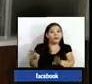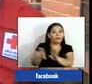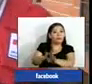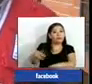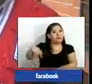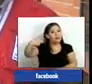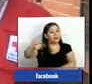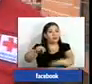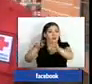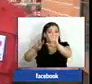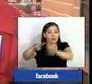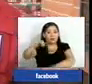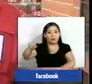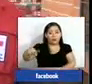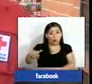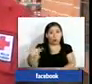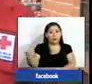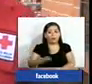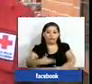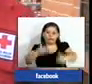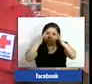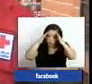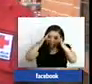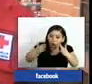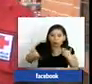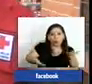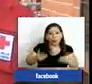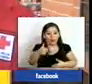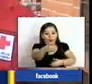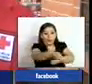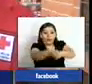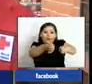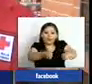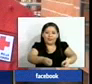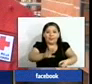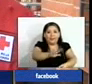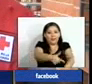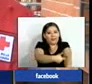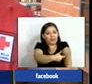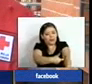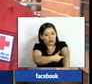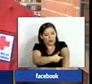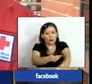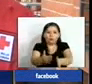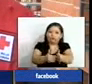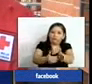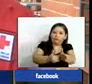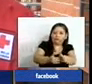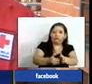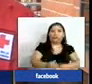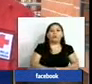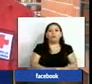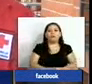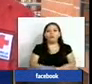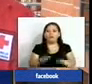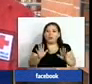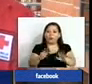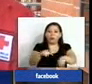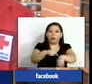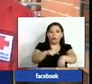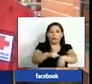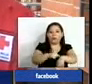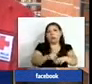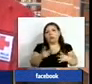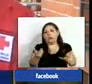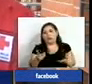julio. Regresamos a dar atención a nuestra clínica. Se apertura, pero se apertura en un horario